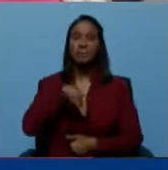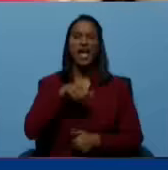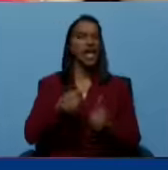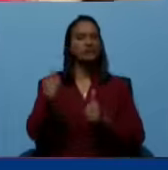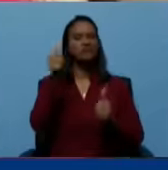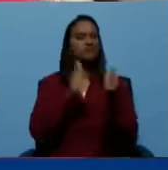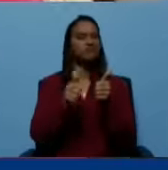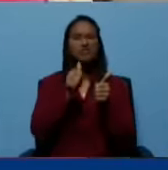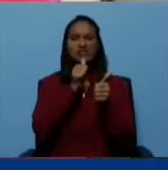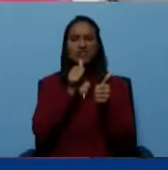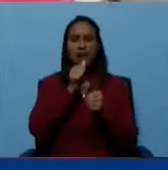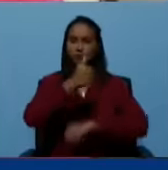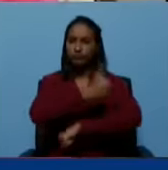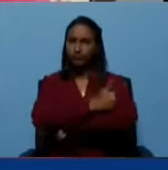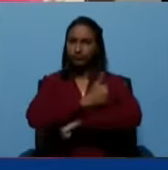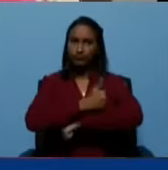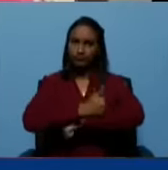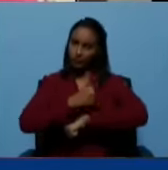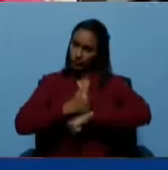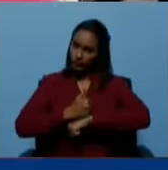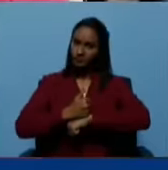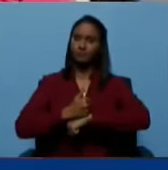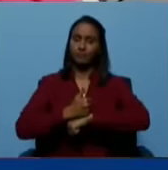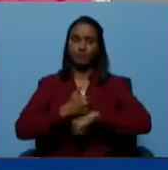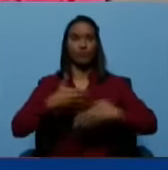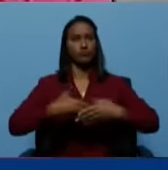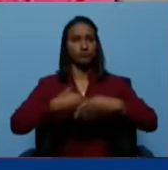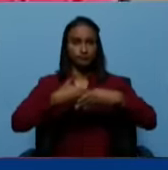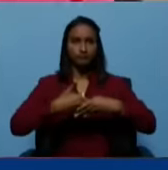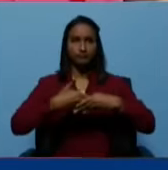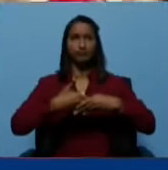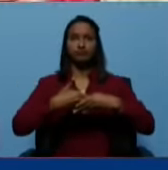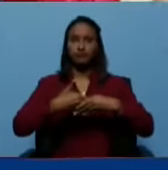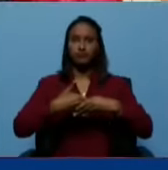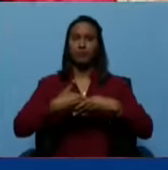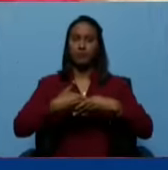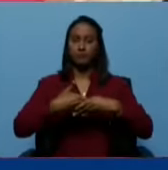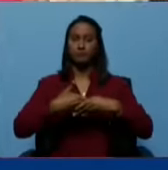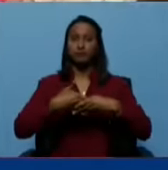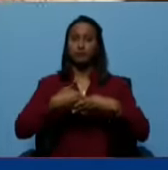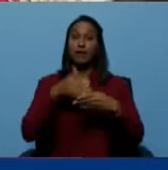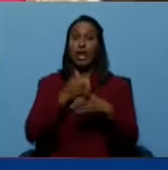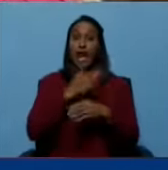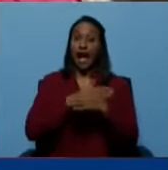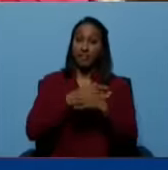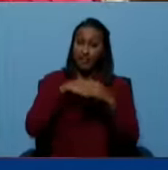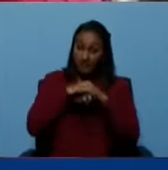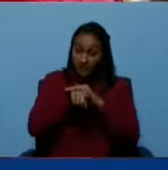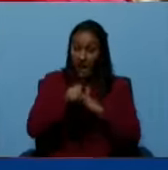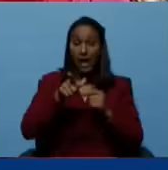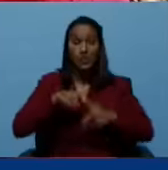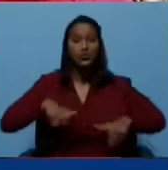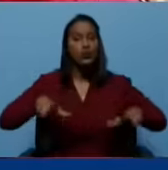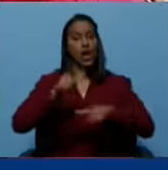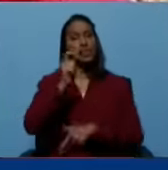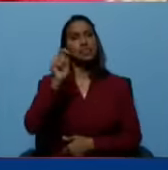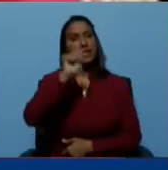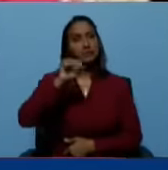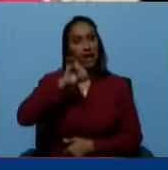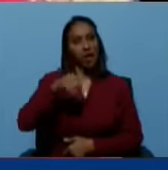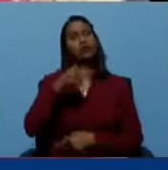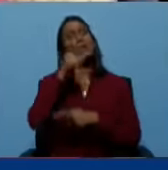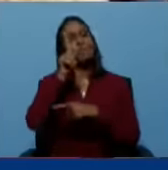primera combatiente, Cilia Flores. Lo veíamos allí ingresar a las instalaciones del Tribunal Supremo de Justicia. También están otras autoridades